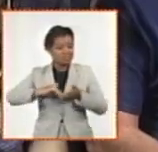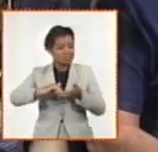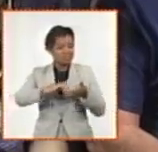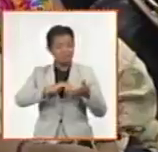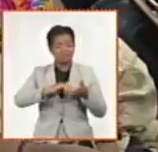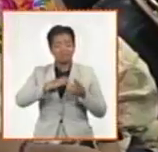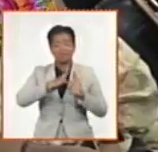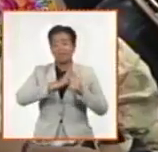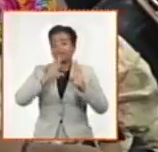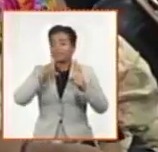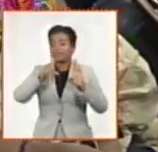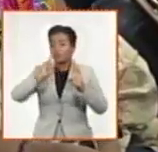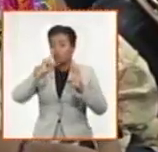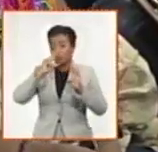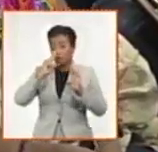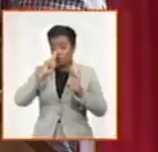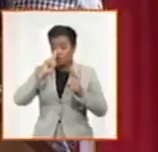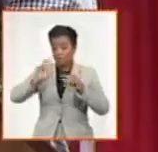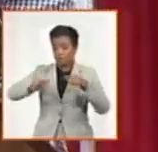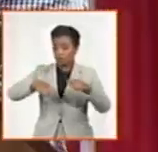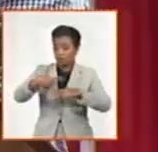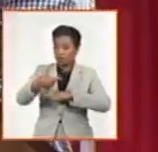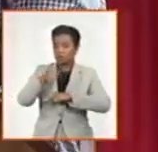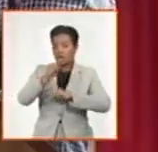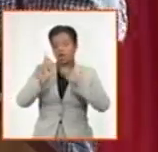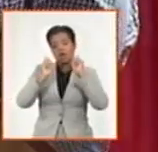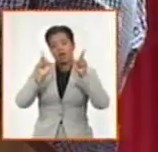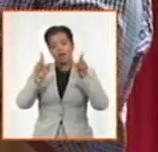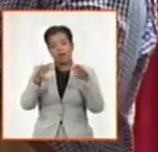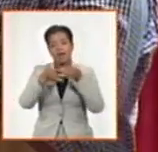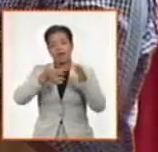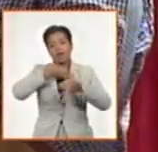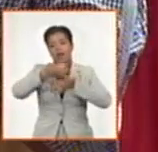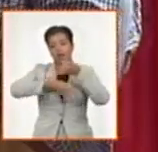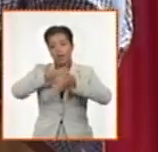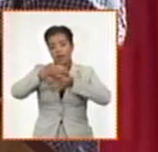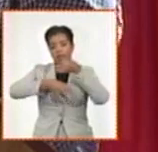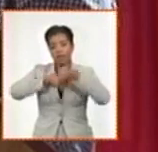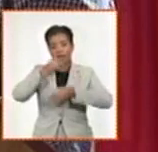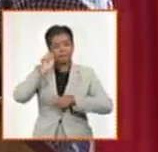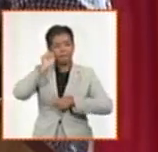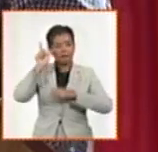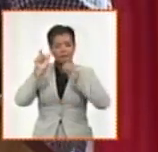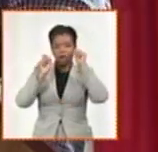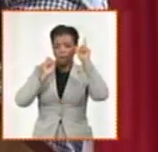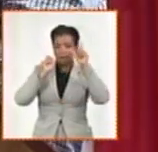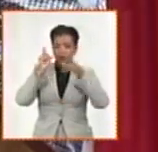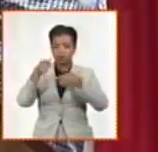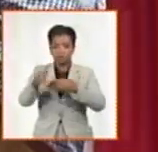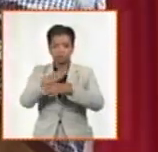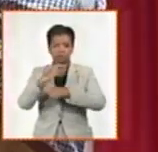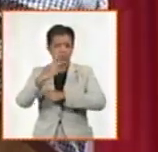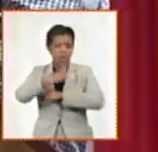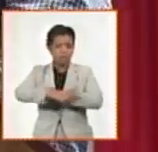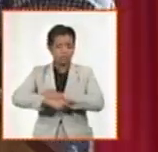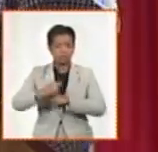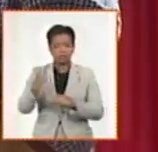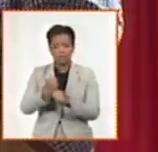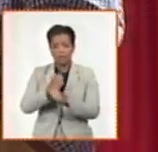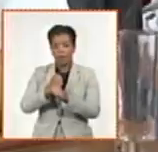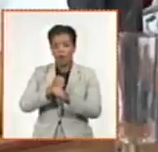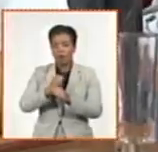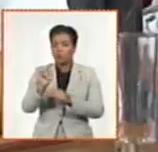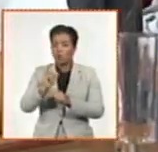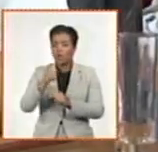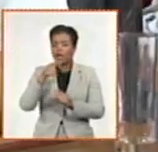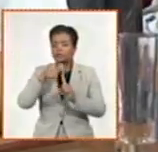el 19 de noviembre próximo se expondrán las experiencias de diversos países acerca de la agroecología y otras